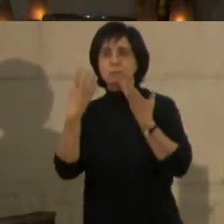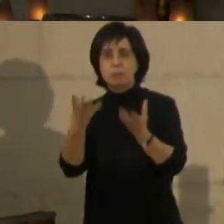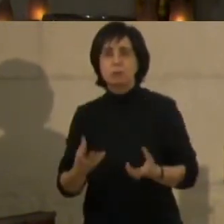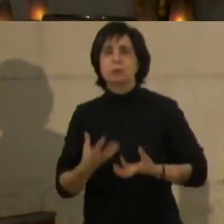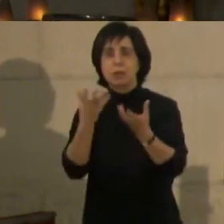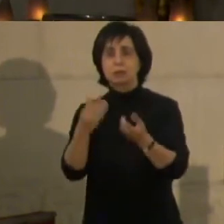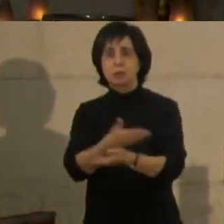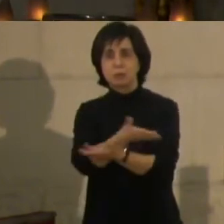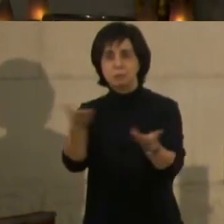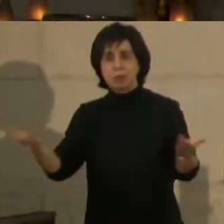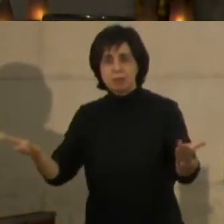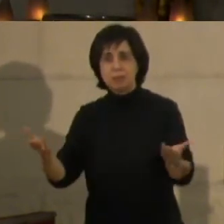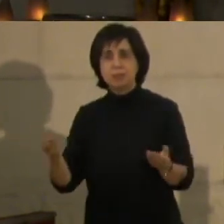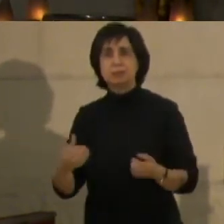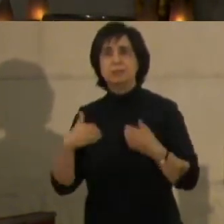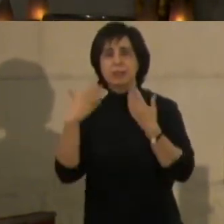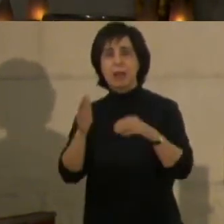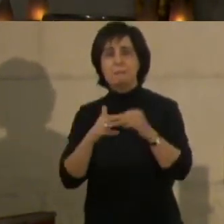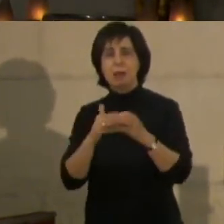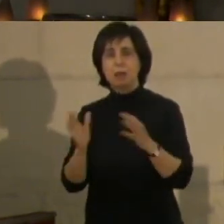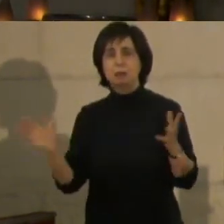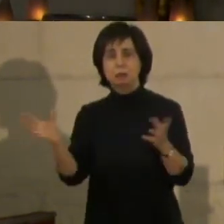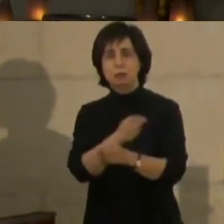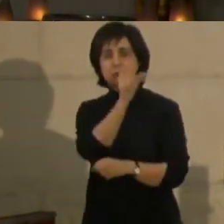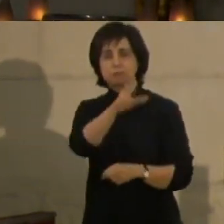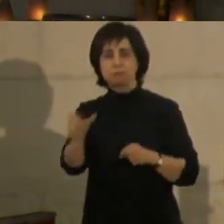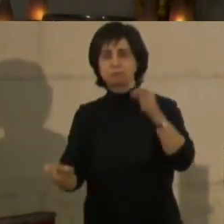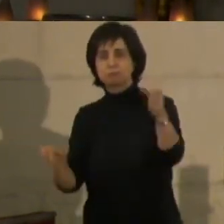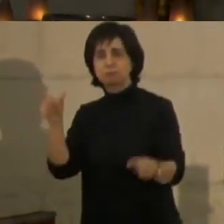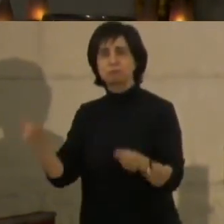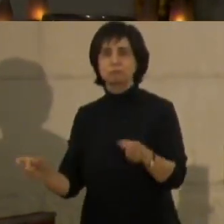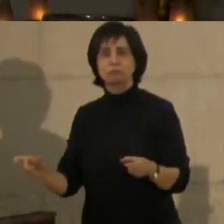entregárselo a los demás, de dar la mano a todos los hombres.